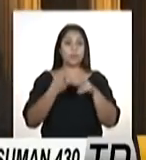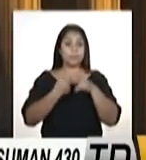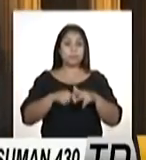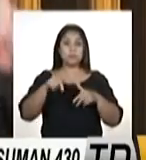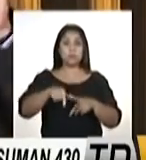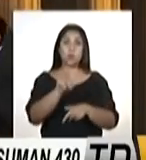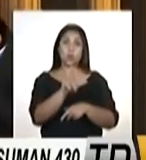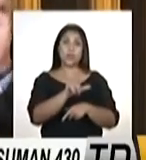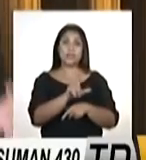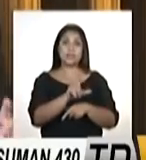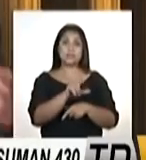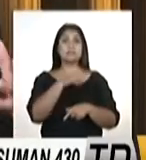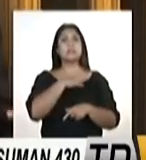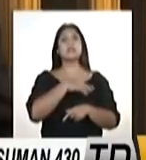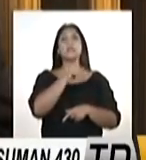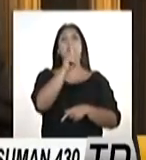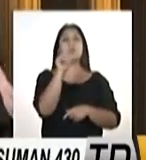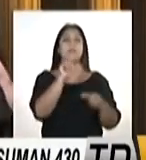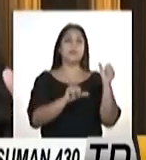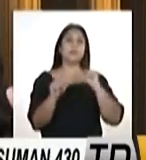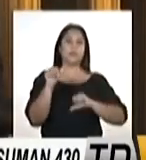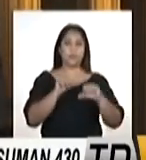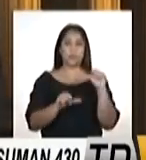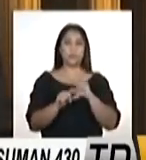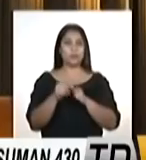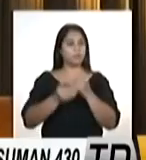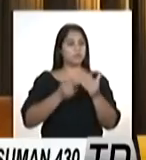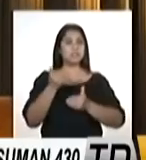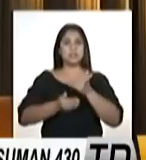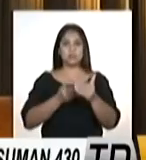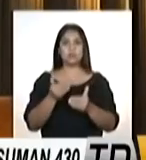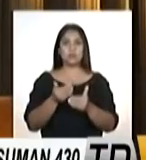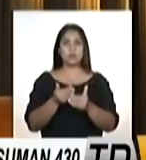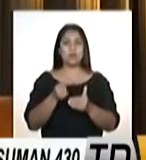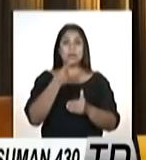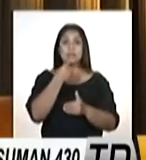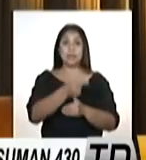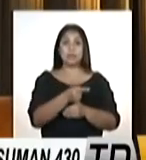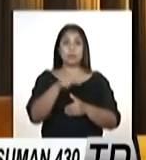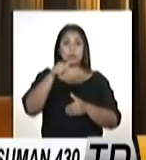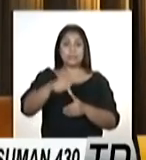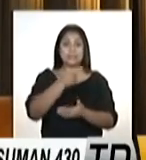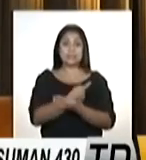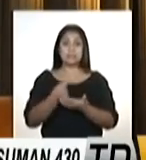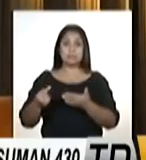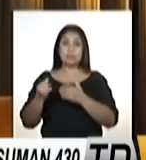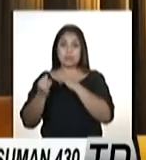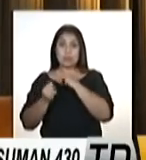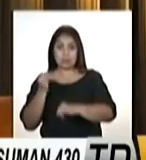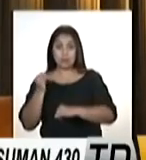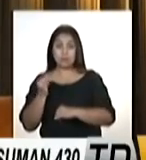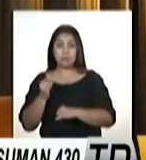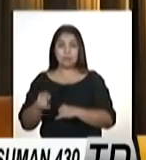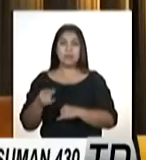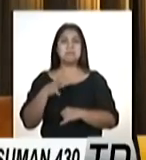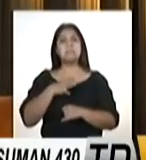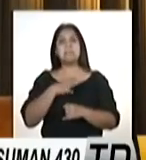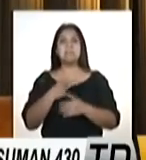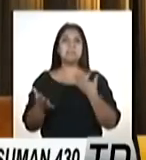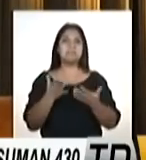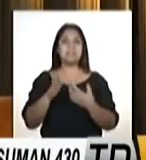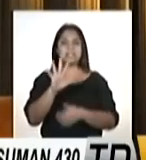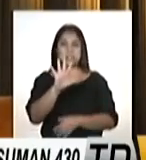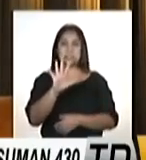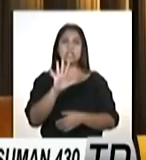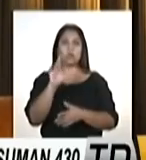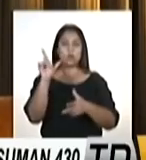esta semana, teníamos un laboratorio nada más que estaba procesando pruebas. Dijimos que cuando terminemos esta semana, íbamos a tener por lo